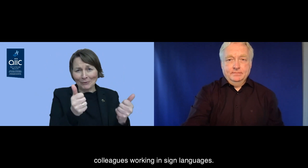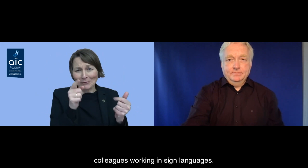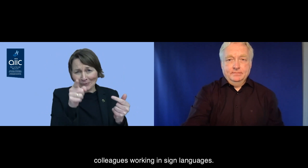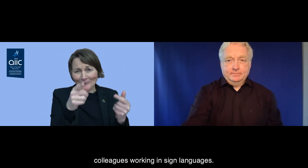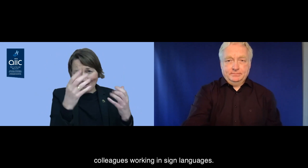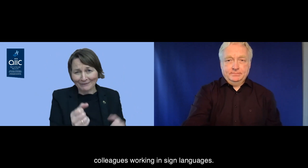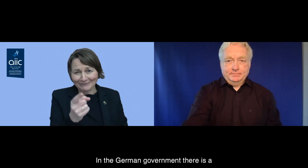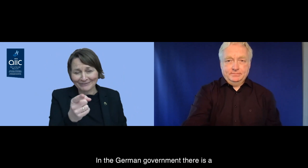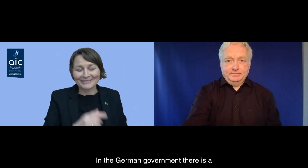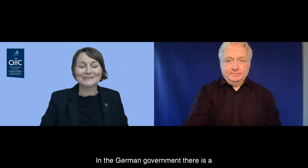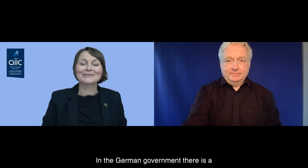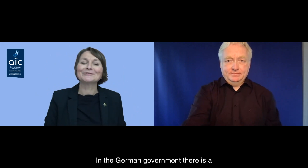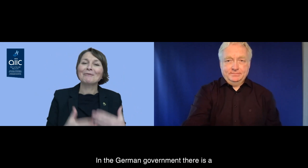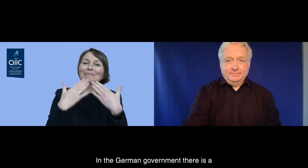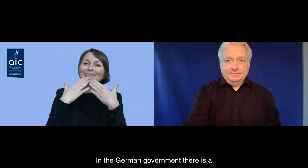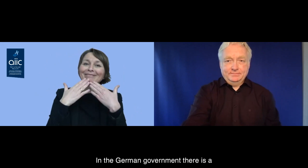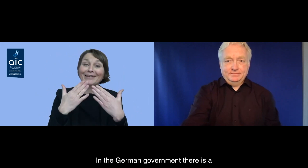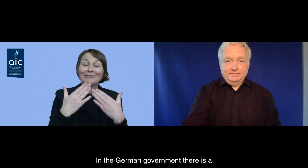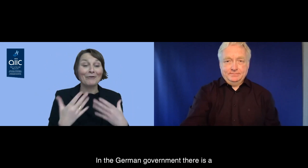En el gobierno alemán